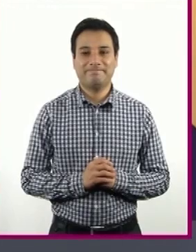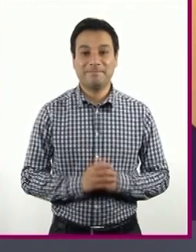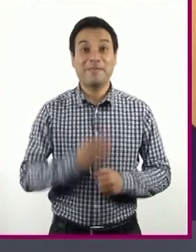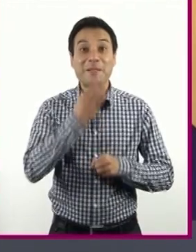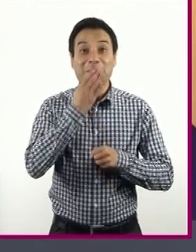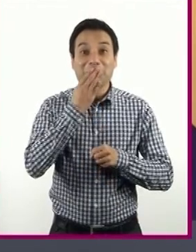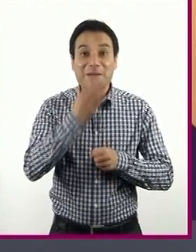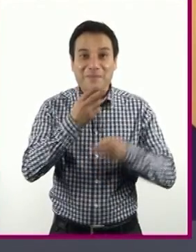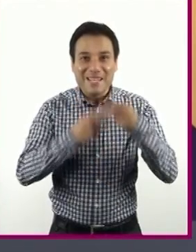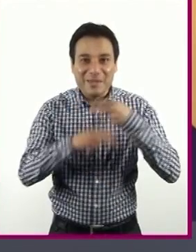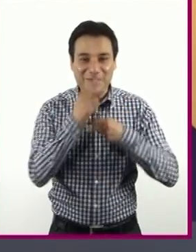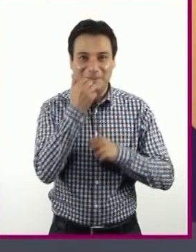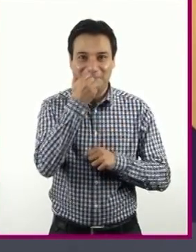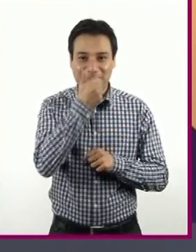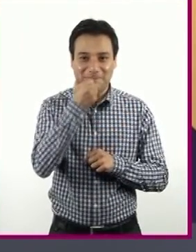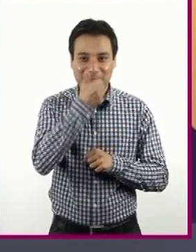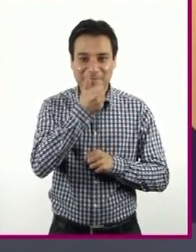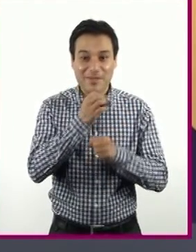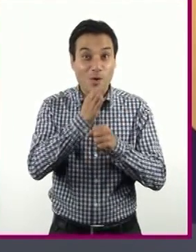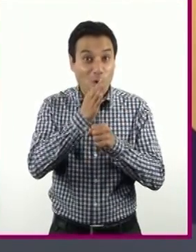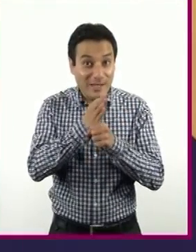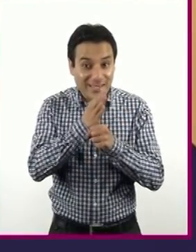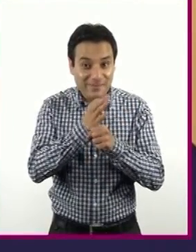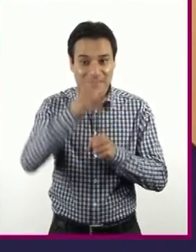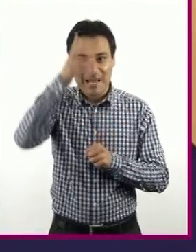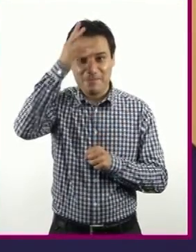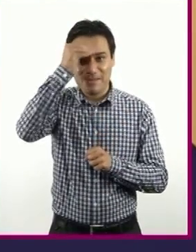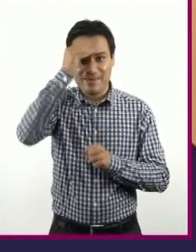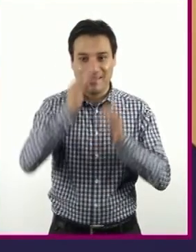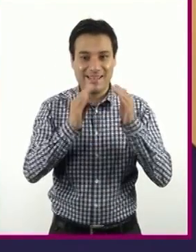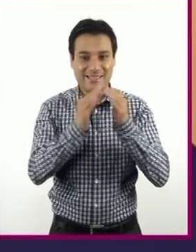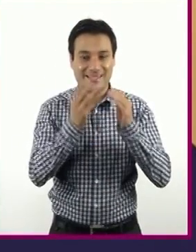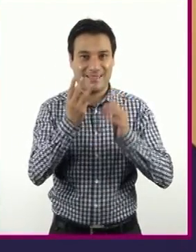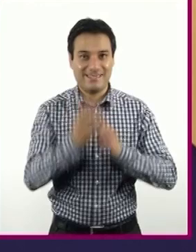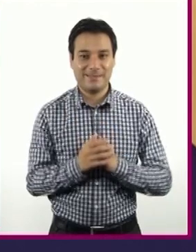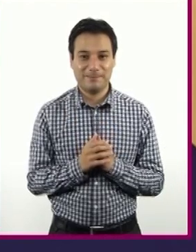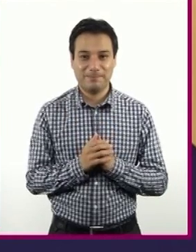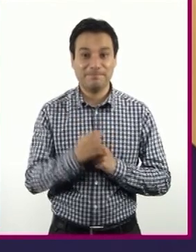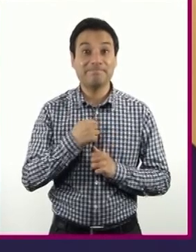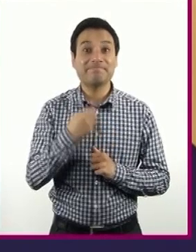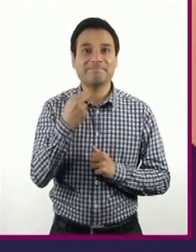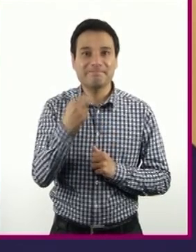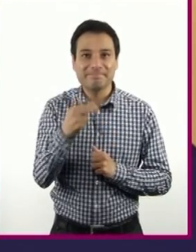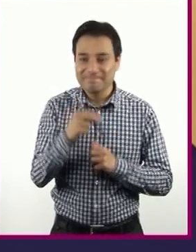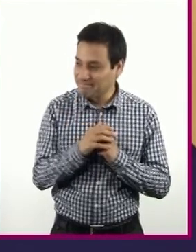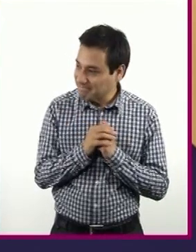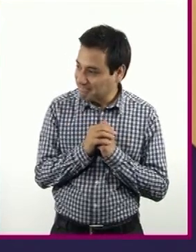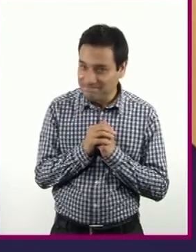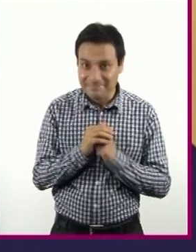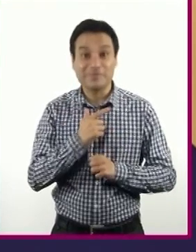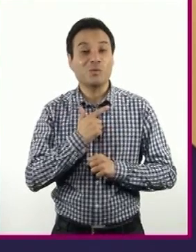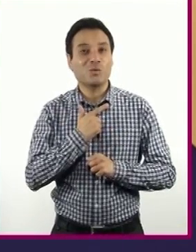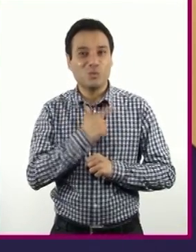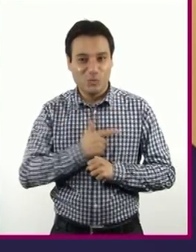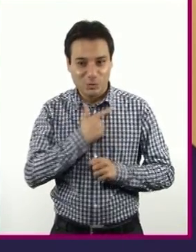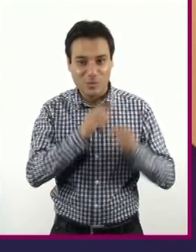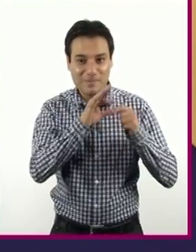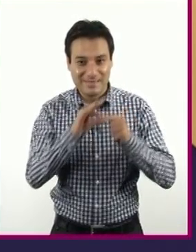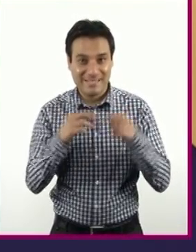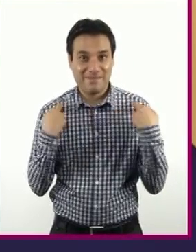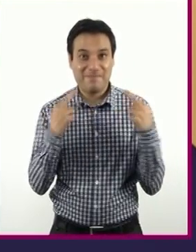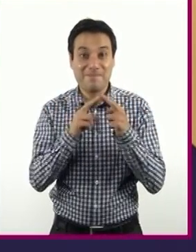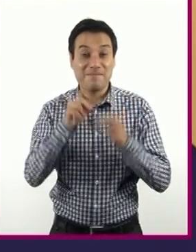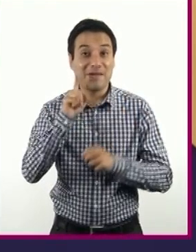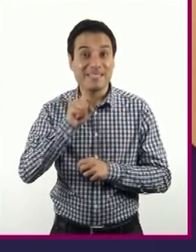Bienvenidas y bienvenidos a Aprende en Casa 3. Soy Leslie Mendívil y tengo el gusto de presentarles a la maestra Brenda